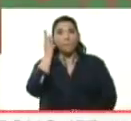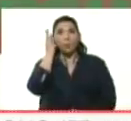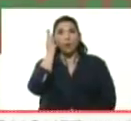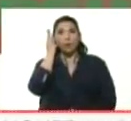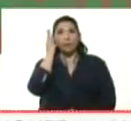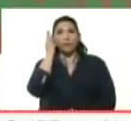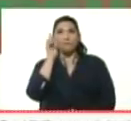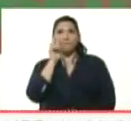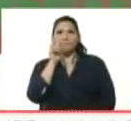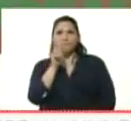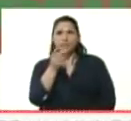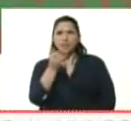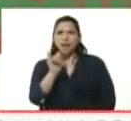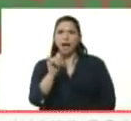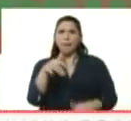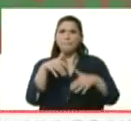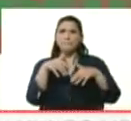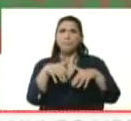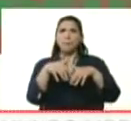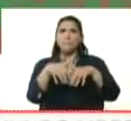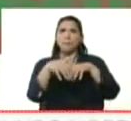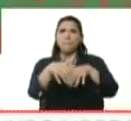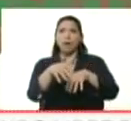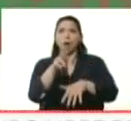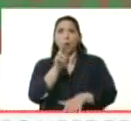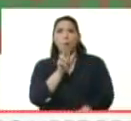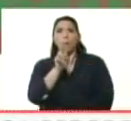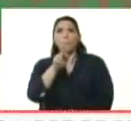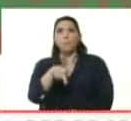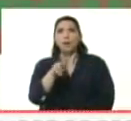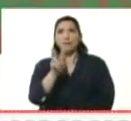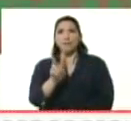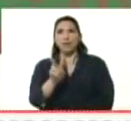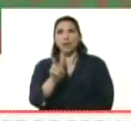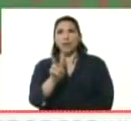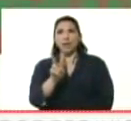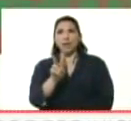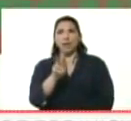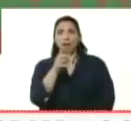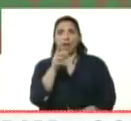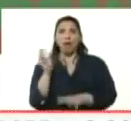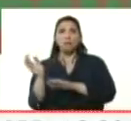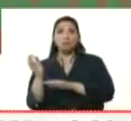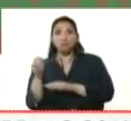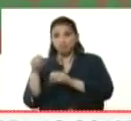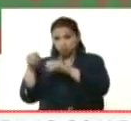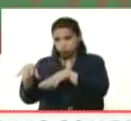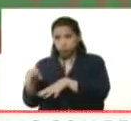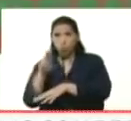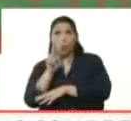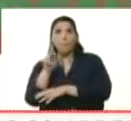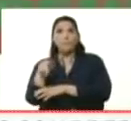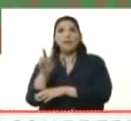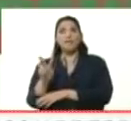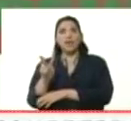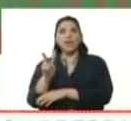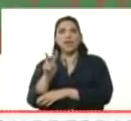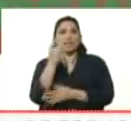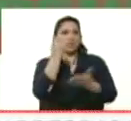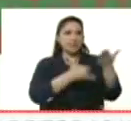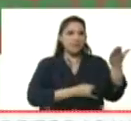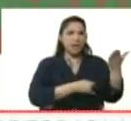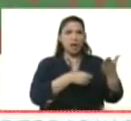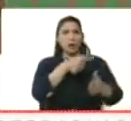había los militantes del UPD que vinieron a inscribirse al PSV. Rumbo a las